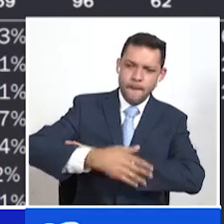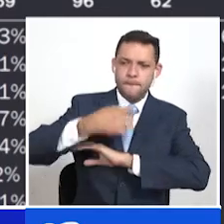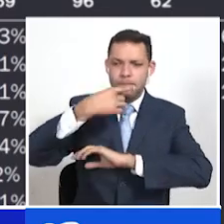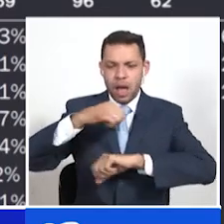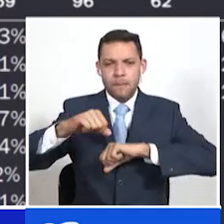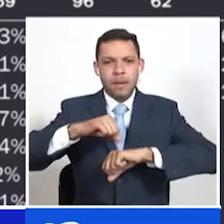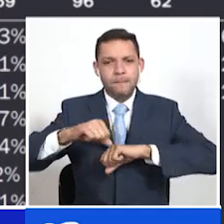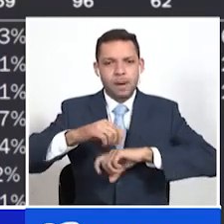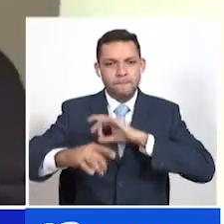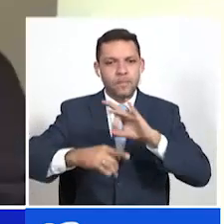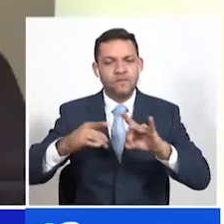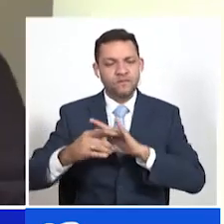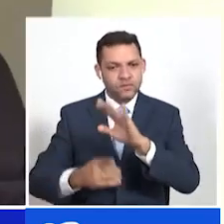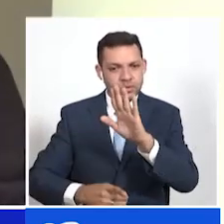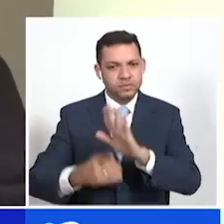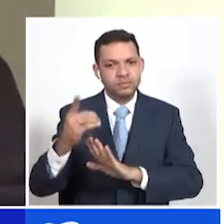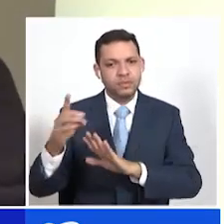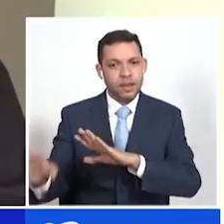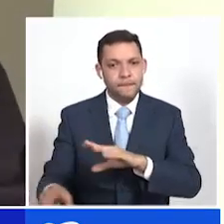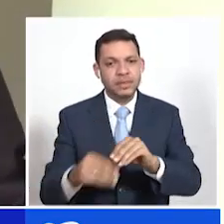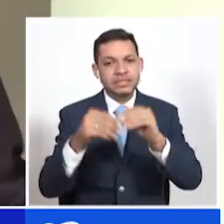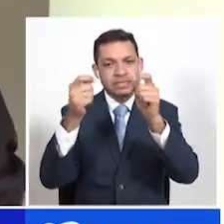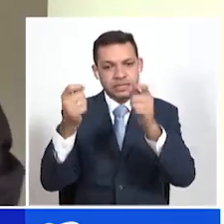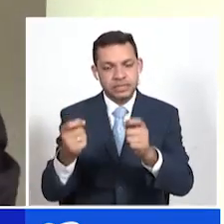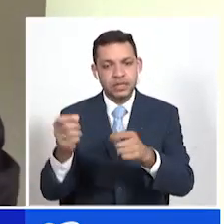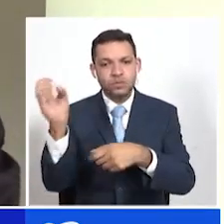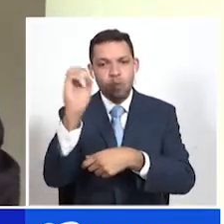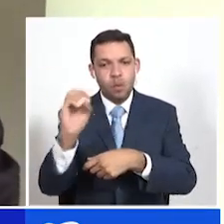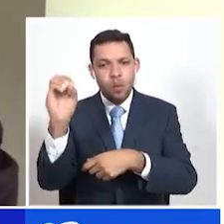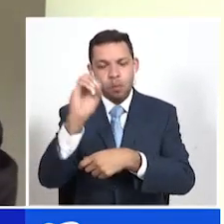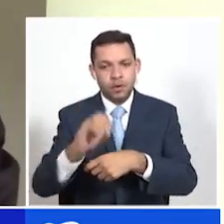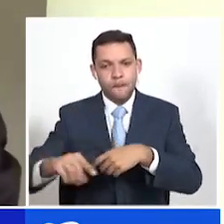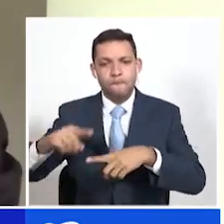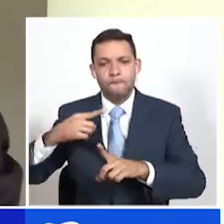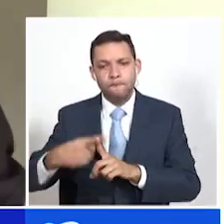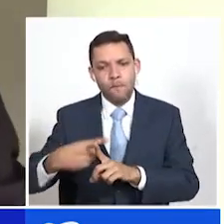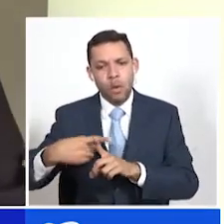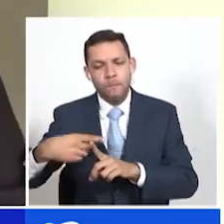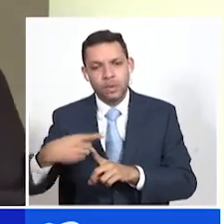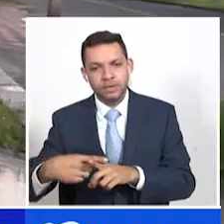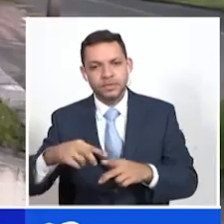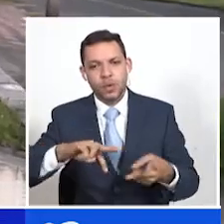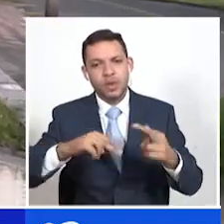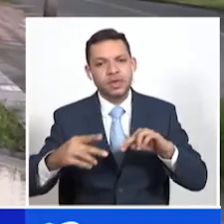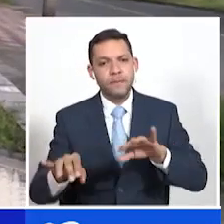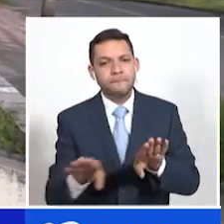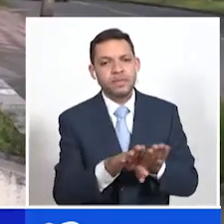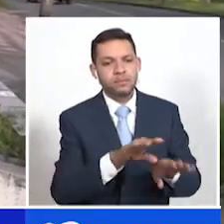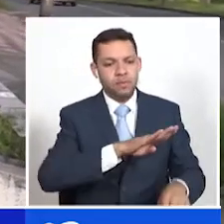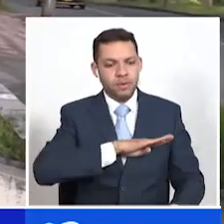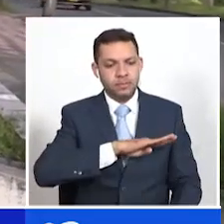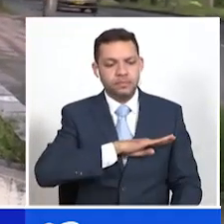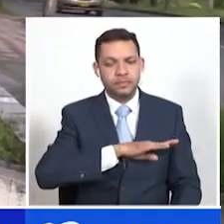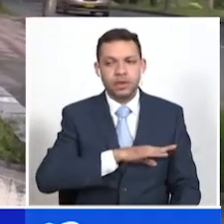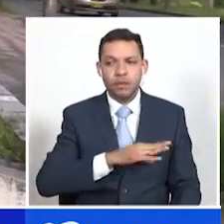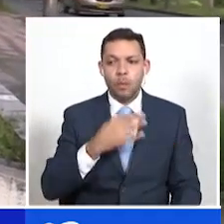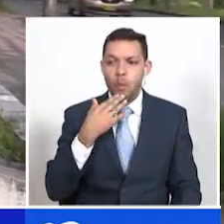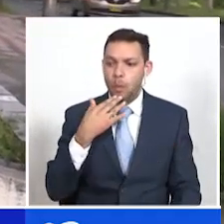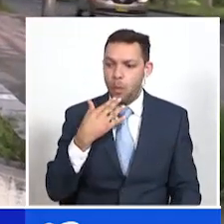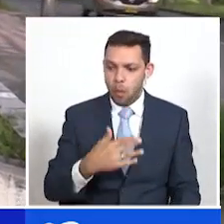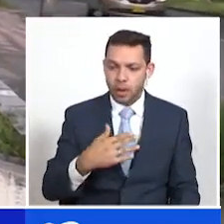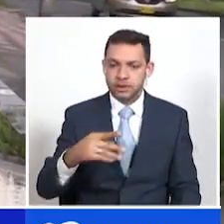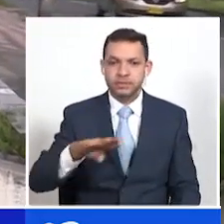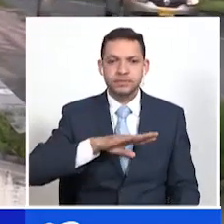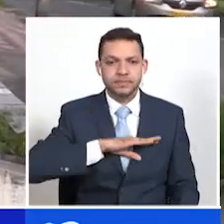camino en la capital risaraldense, una cifra superior a la favorabilidad a la obtenida por el alcalde. Muy buena, sobre todo con